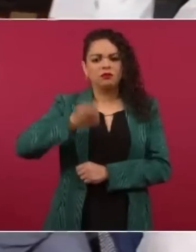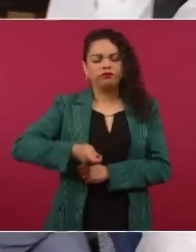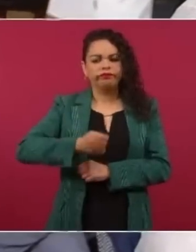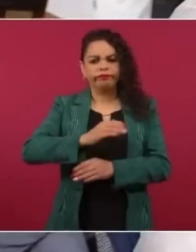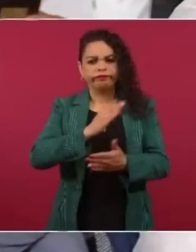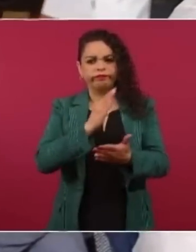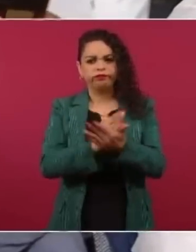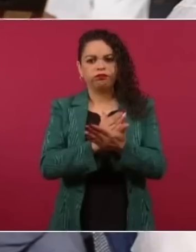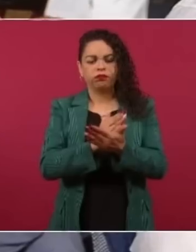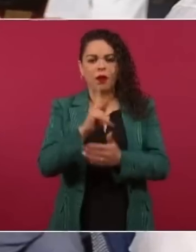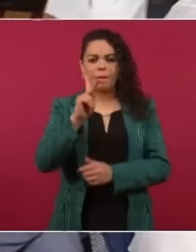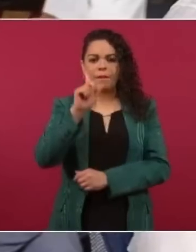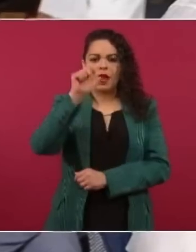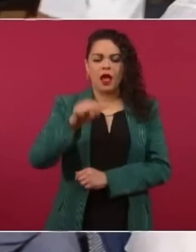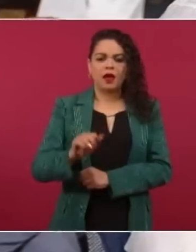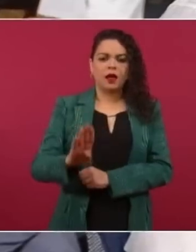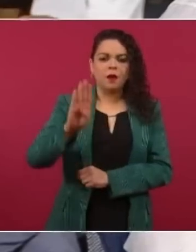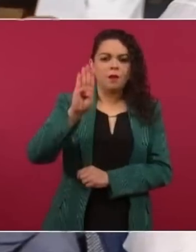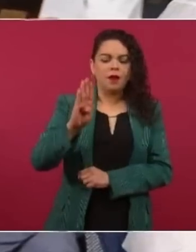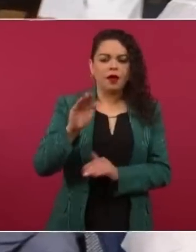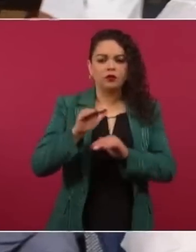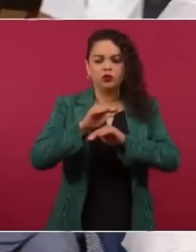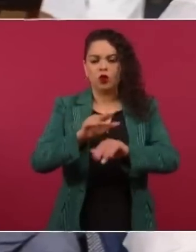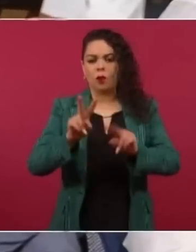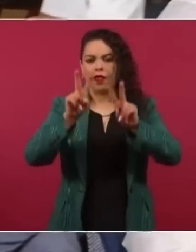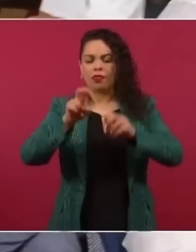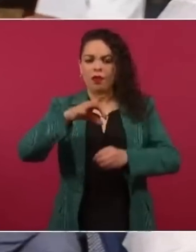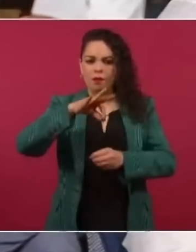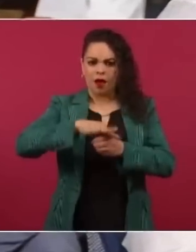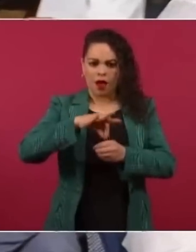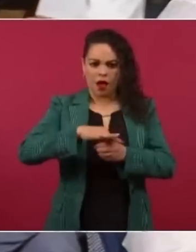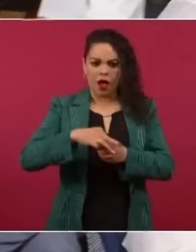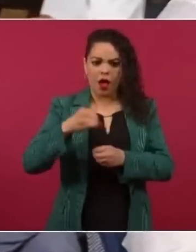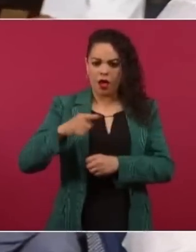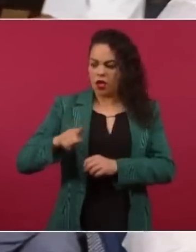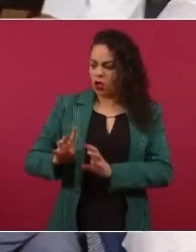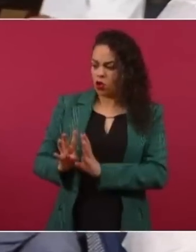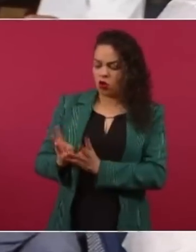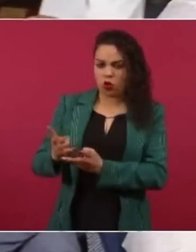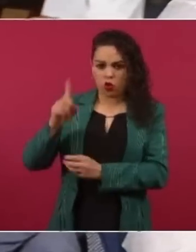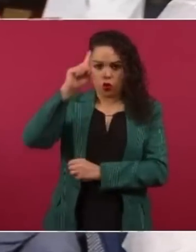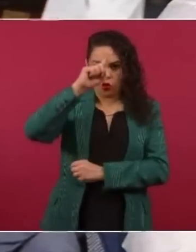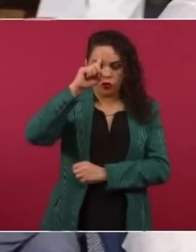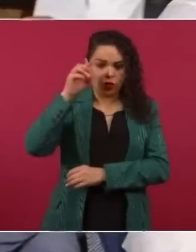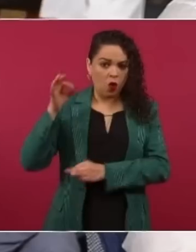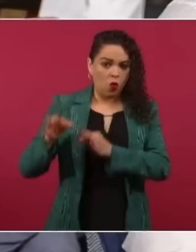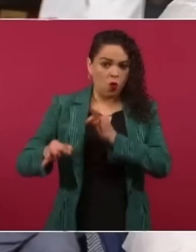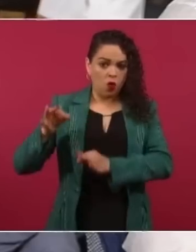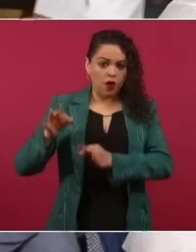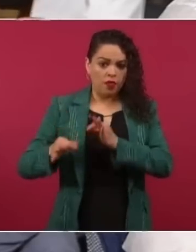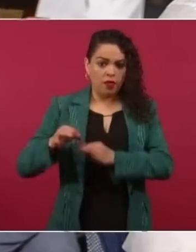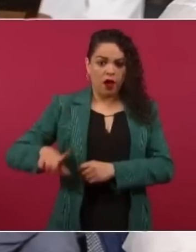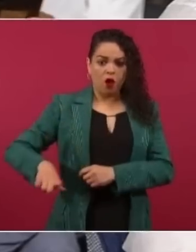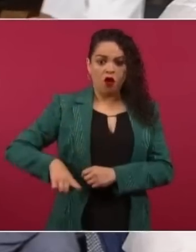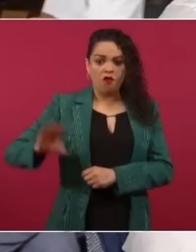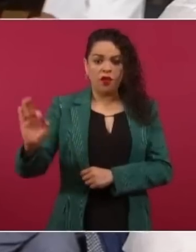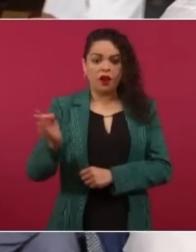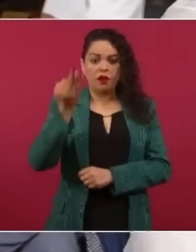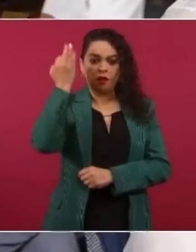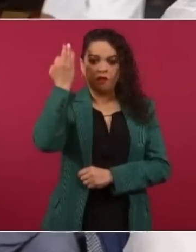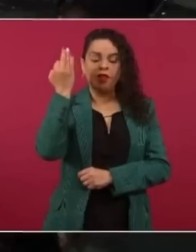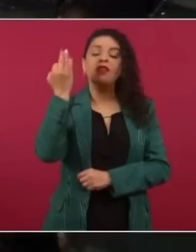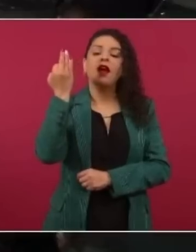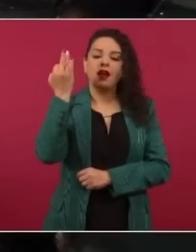¿Y qué nos puede decir de que ahora la Consejería Jurídica del Gobierno Federal va a impugnar esta